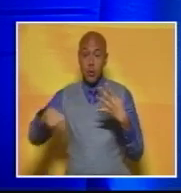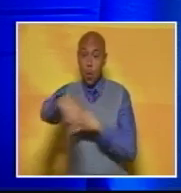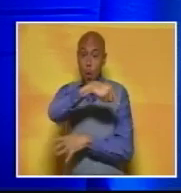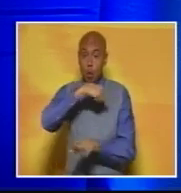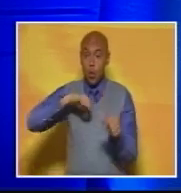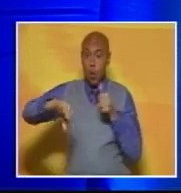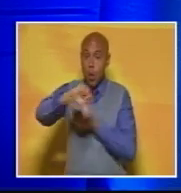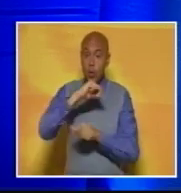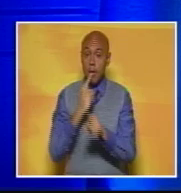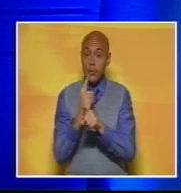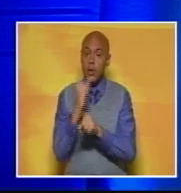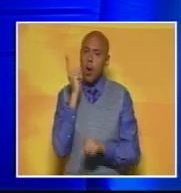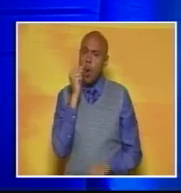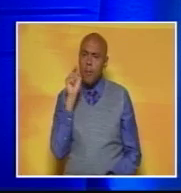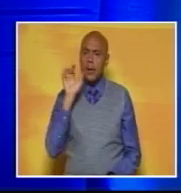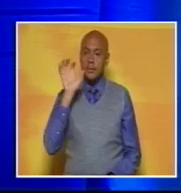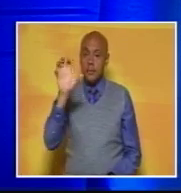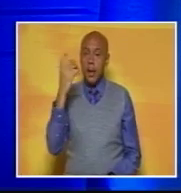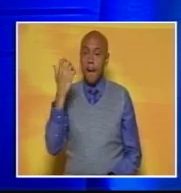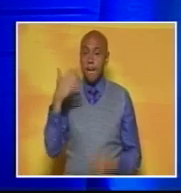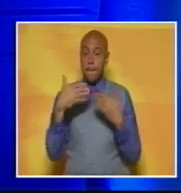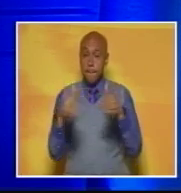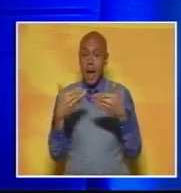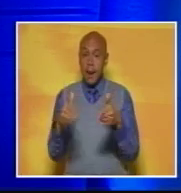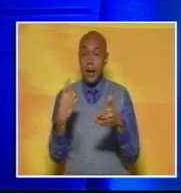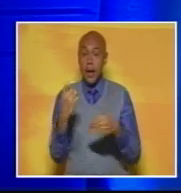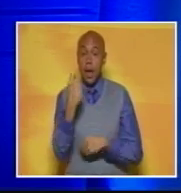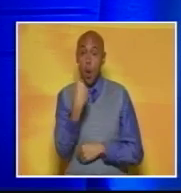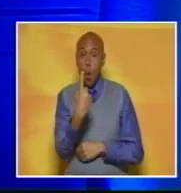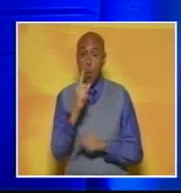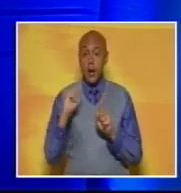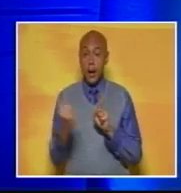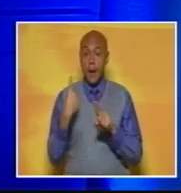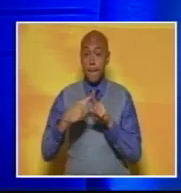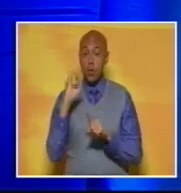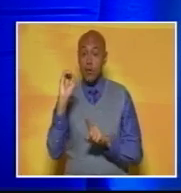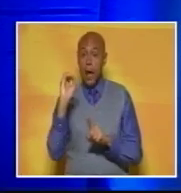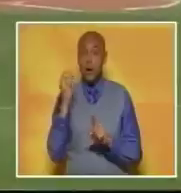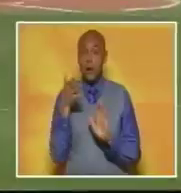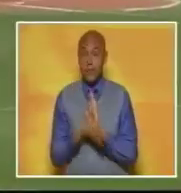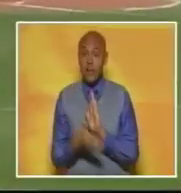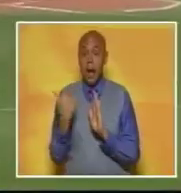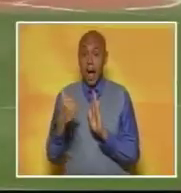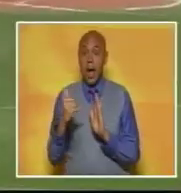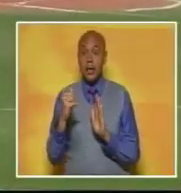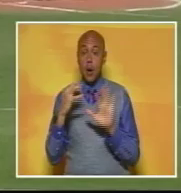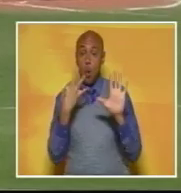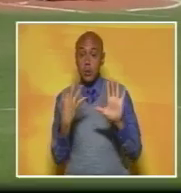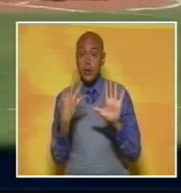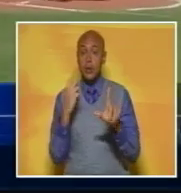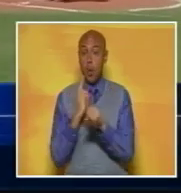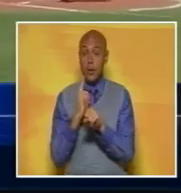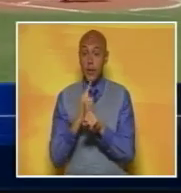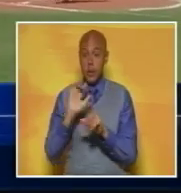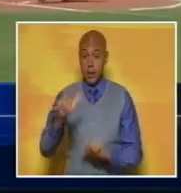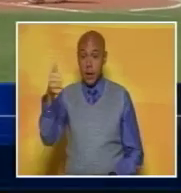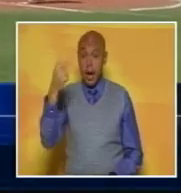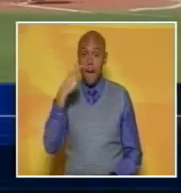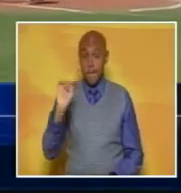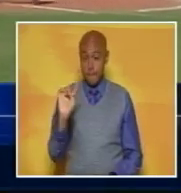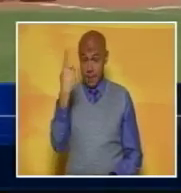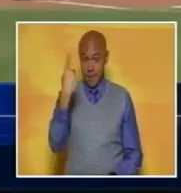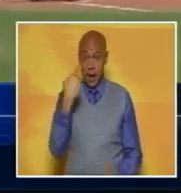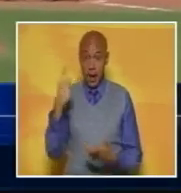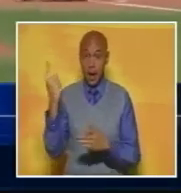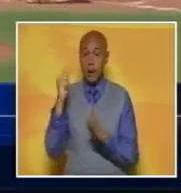regional ante Astronautas de Chiriquí de Panamá, con una pizarra de 1-0 a la altura del octavo inning. En el primer episodio y en